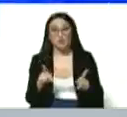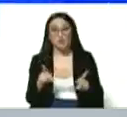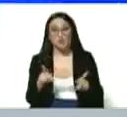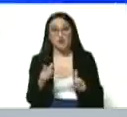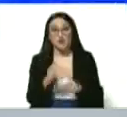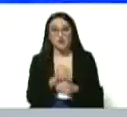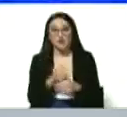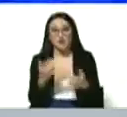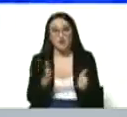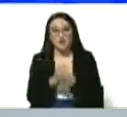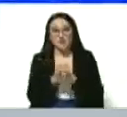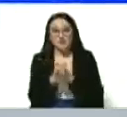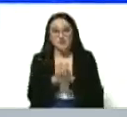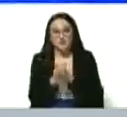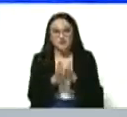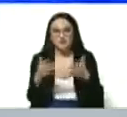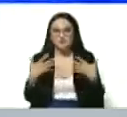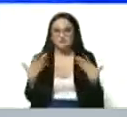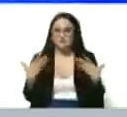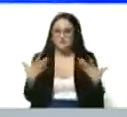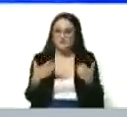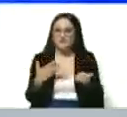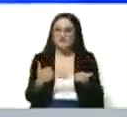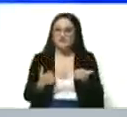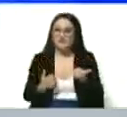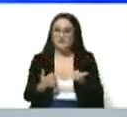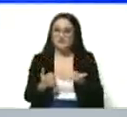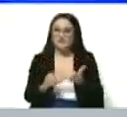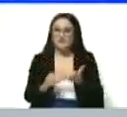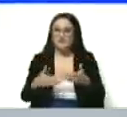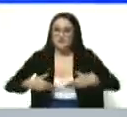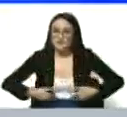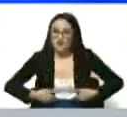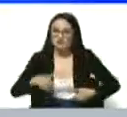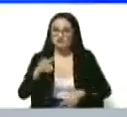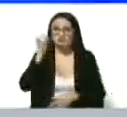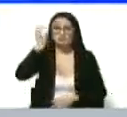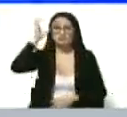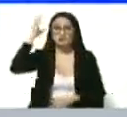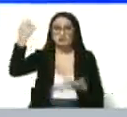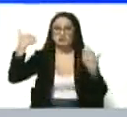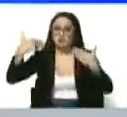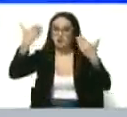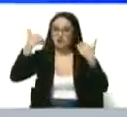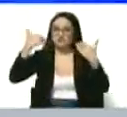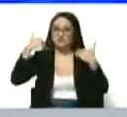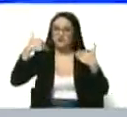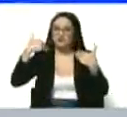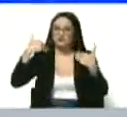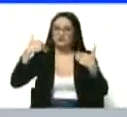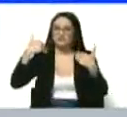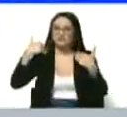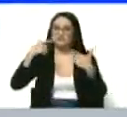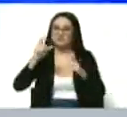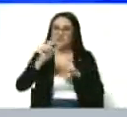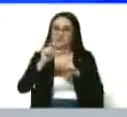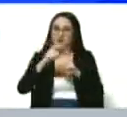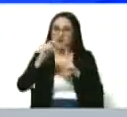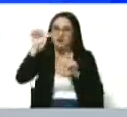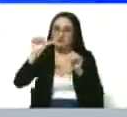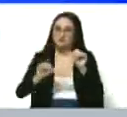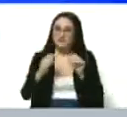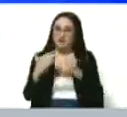encontrar motivación y fuerza en su sabio consejo, sus orientaciones y palabras de